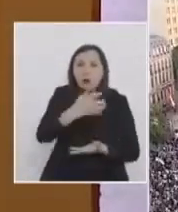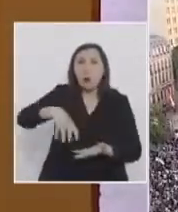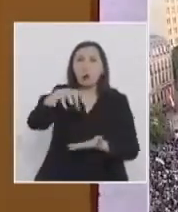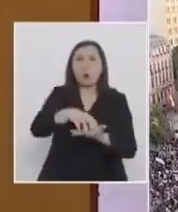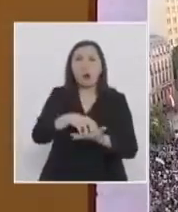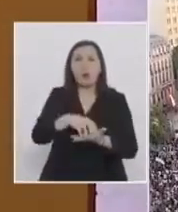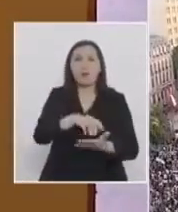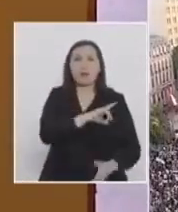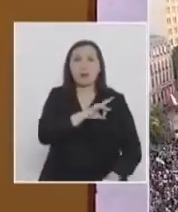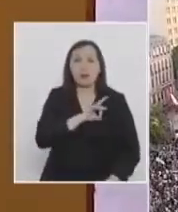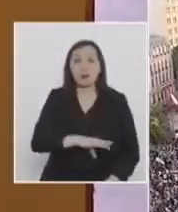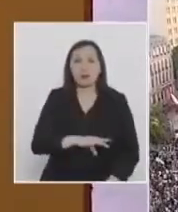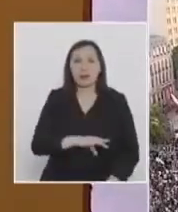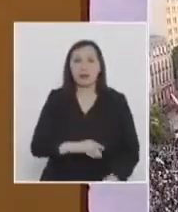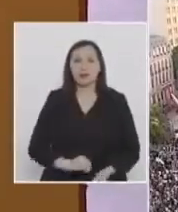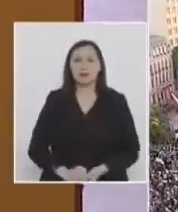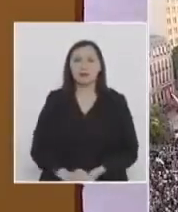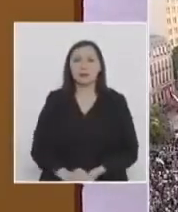de Chile.